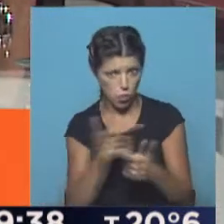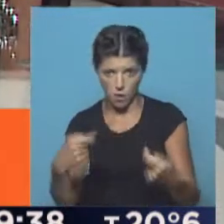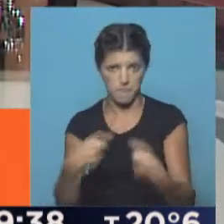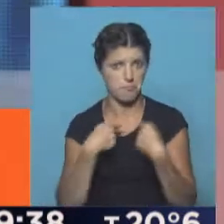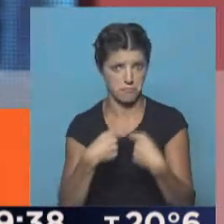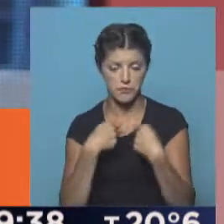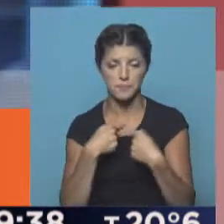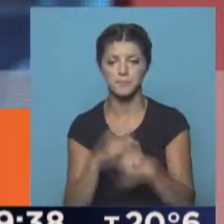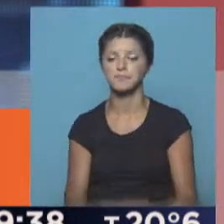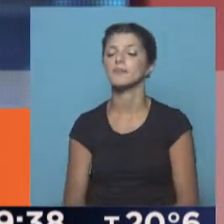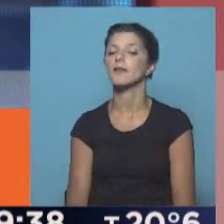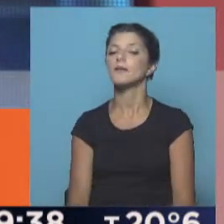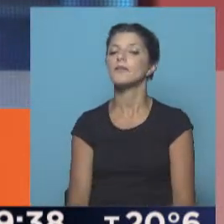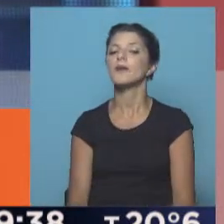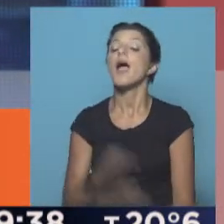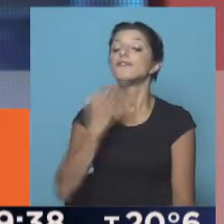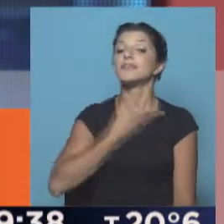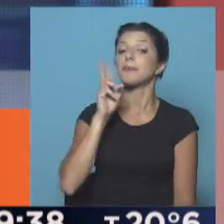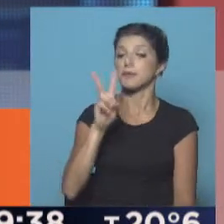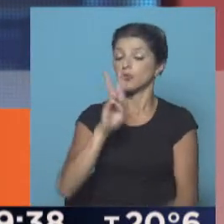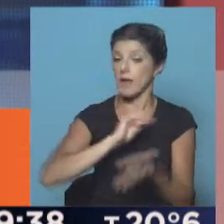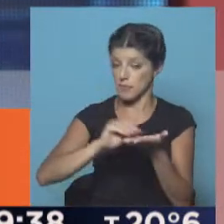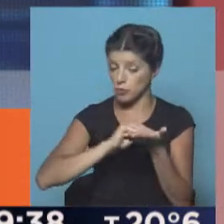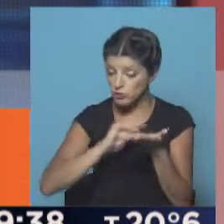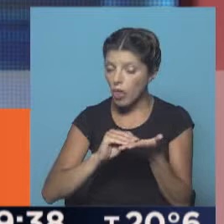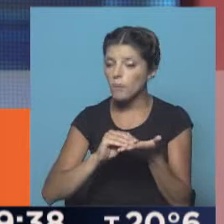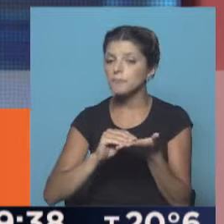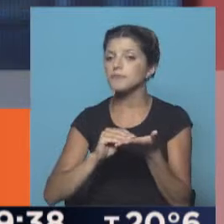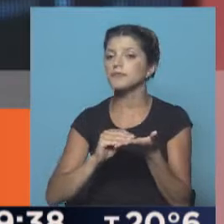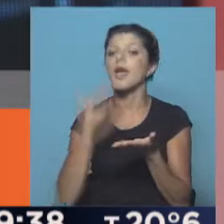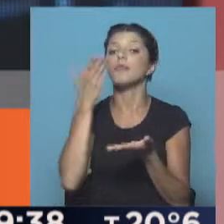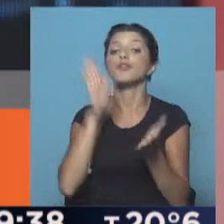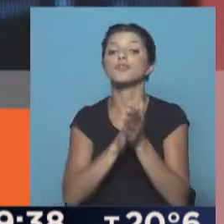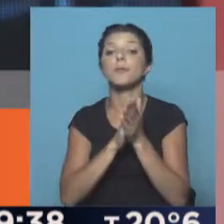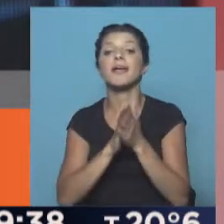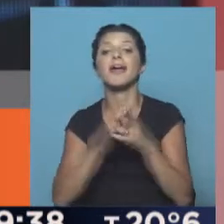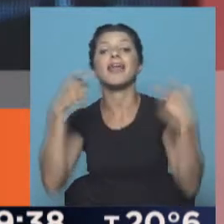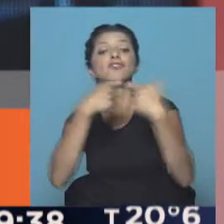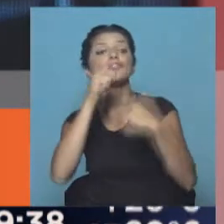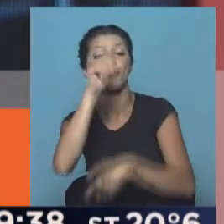Darío Martínez del Frente para la Victoria fue el que aportó la información de las actividades de la sociedad en Brasil. ¿La justicia no la